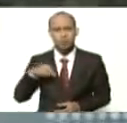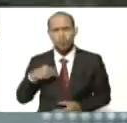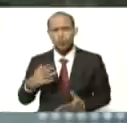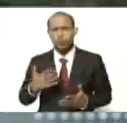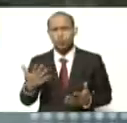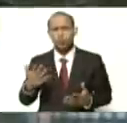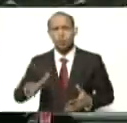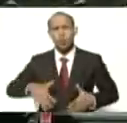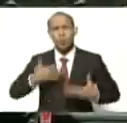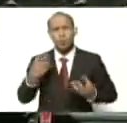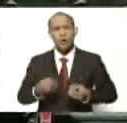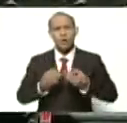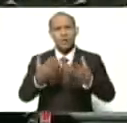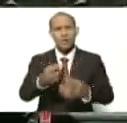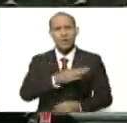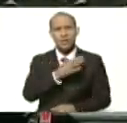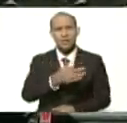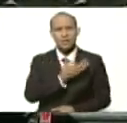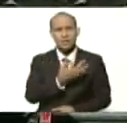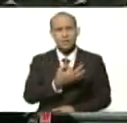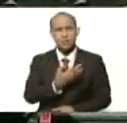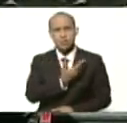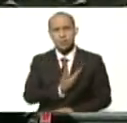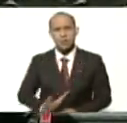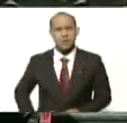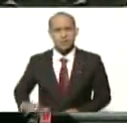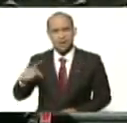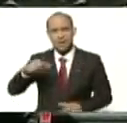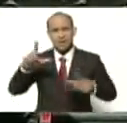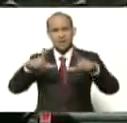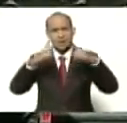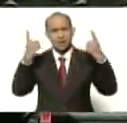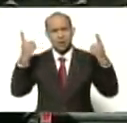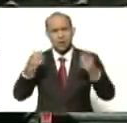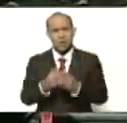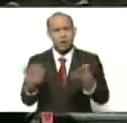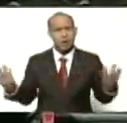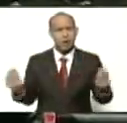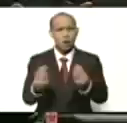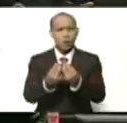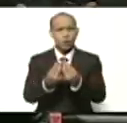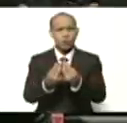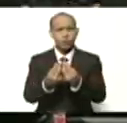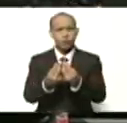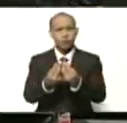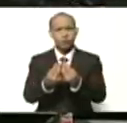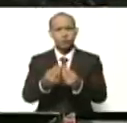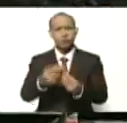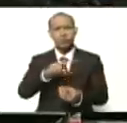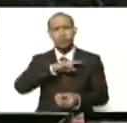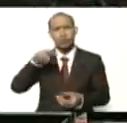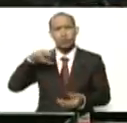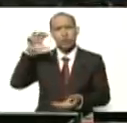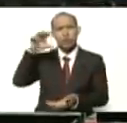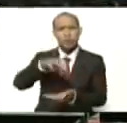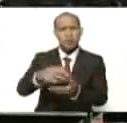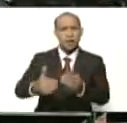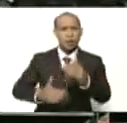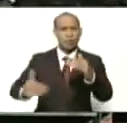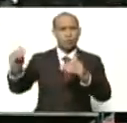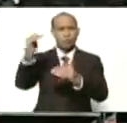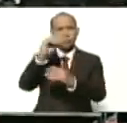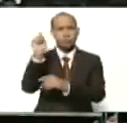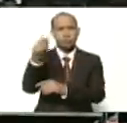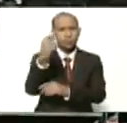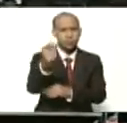podemos garantizarle presidente que desde aquí de la guaira junto a todos nuestro estado mayor de pesca y acuicultura que